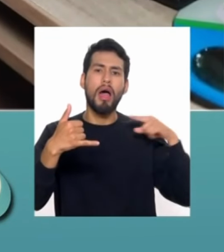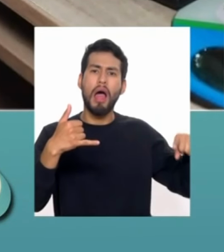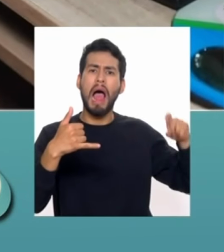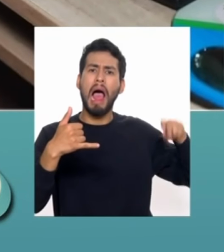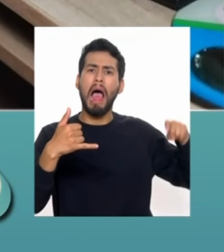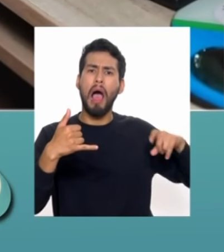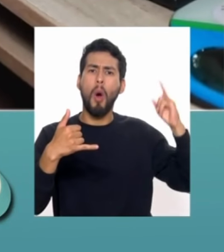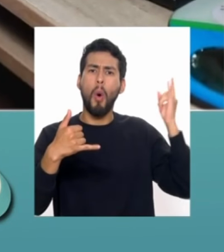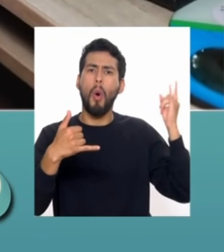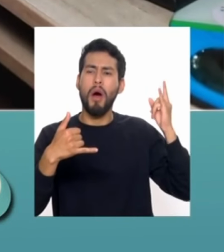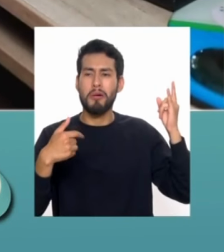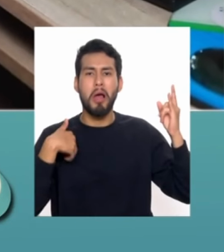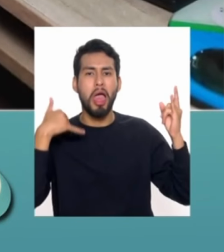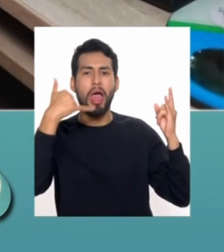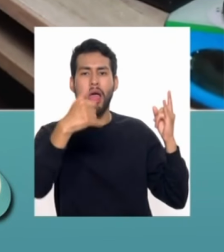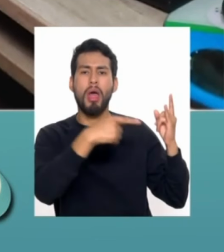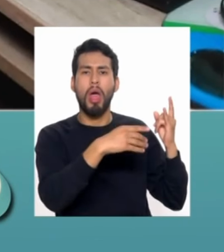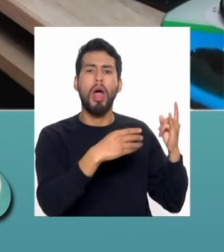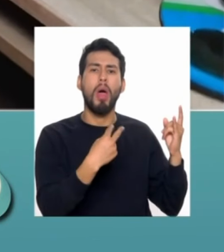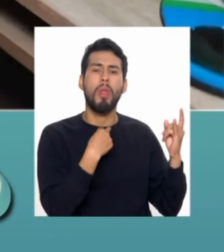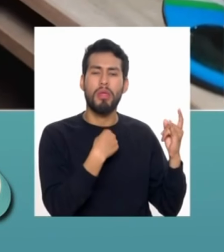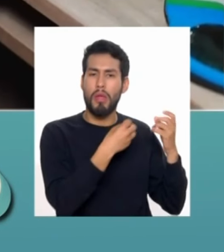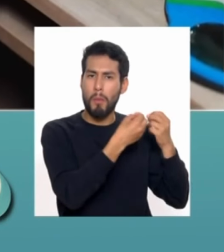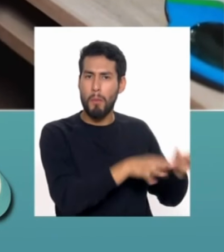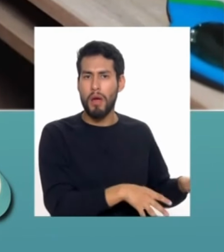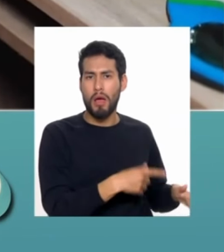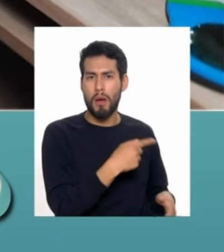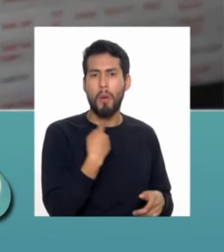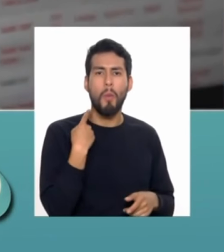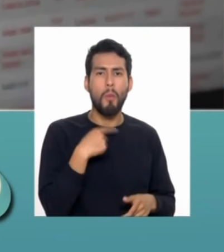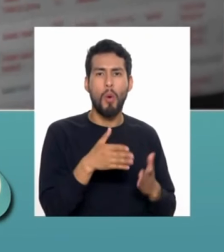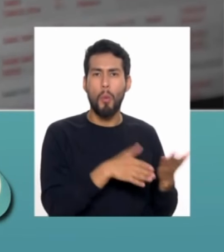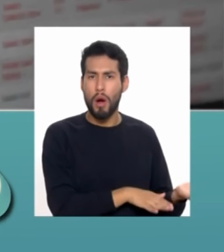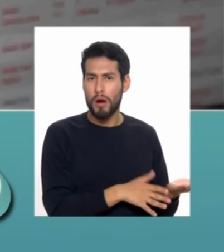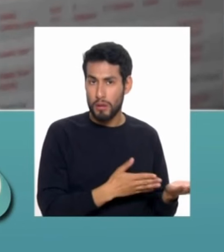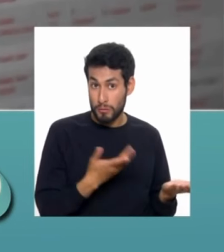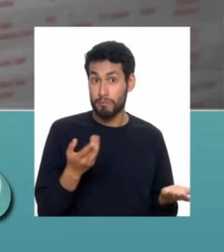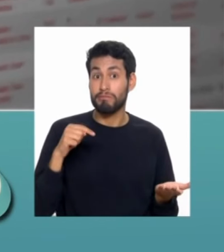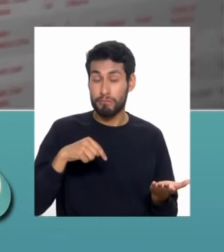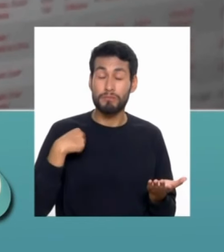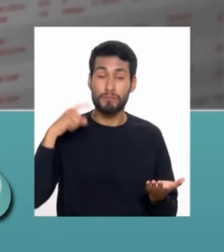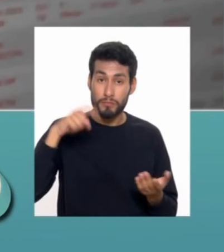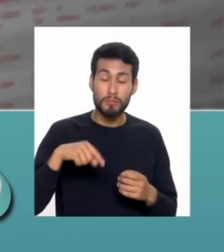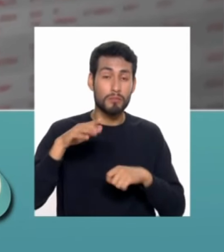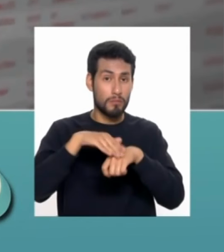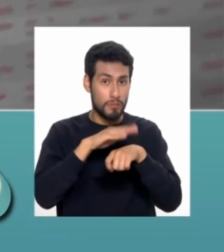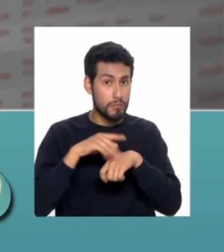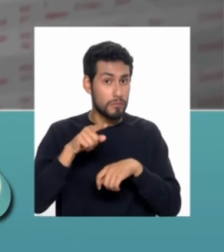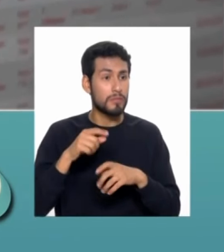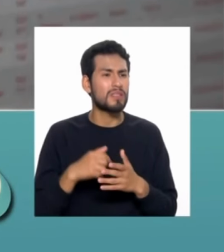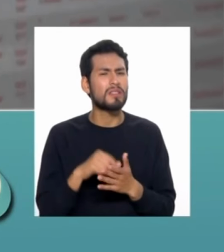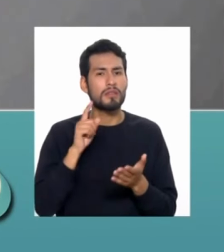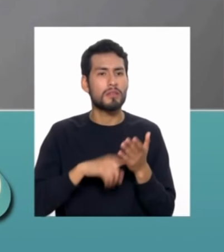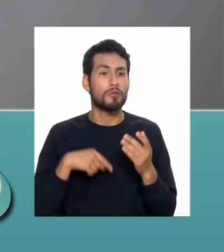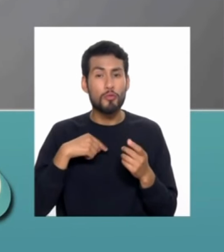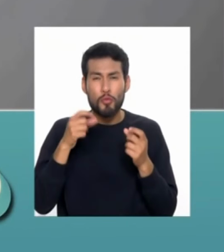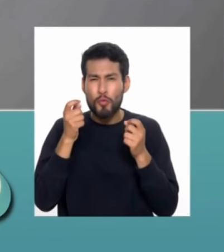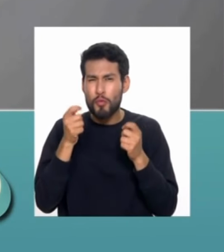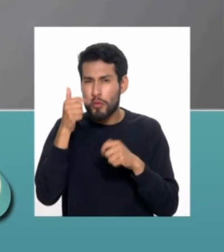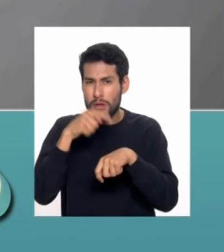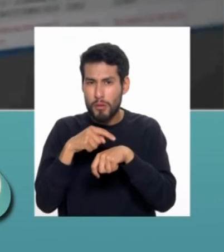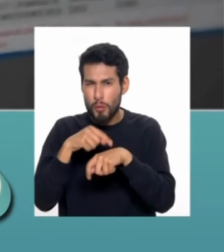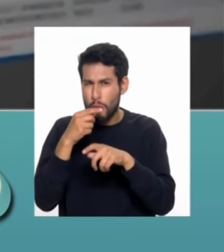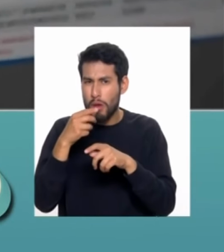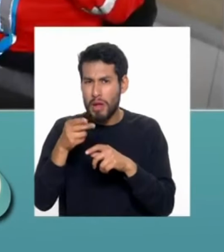muy importante para salvar vidas y hacer los despachos correspondientes. Y una fracción de segundo